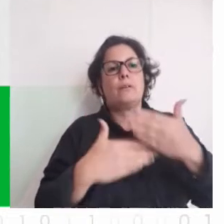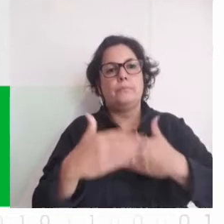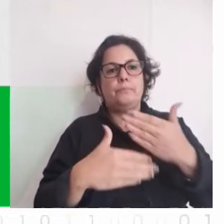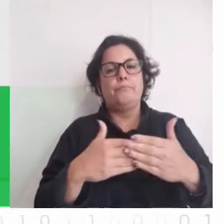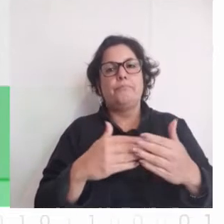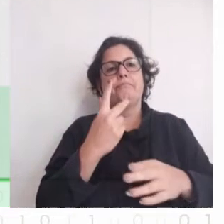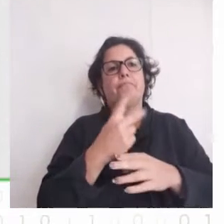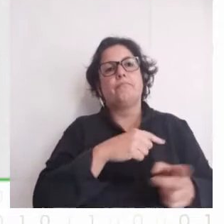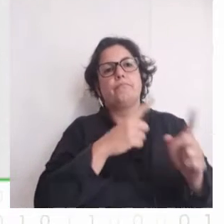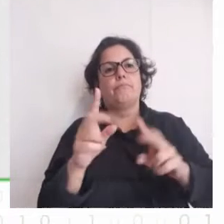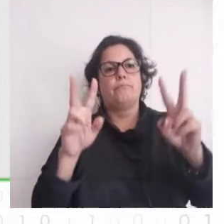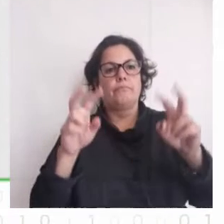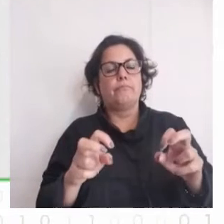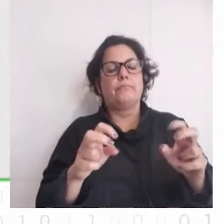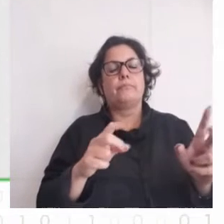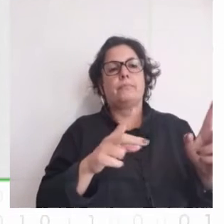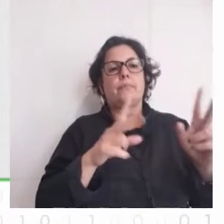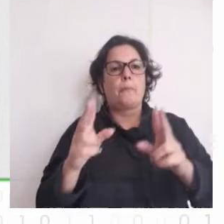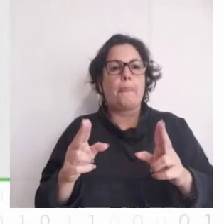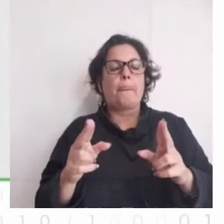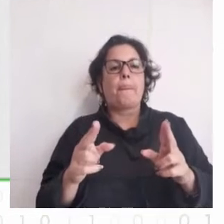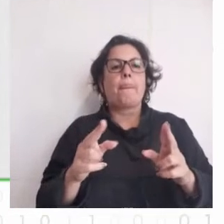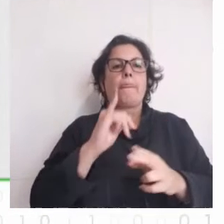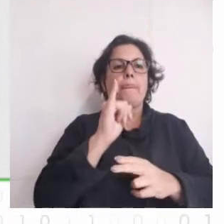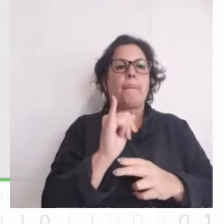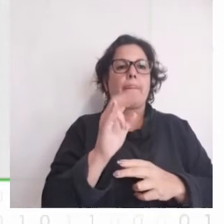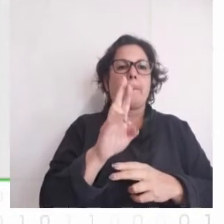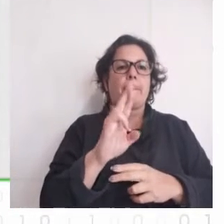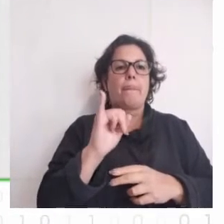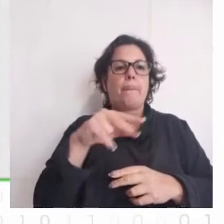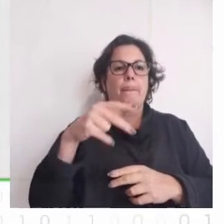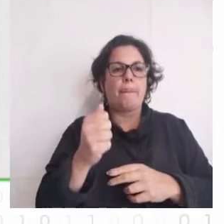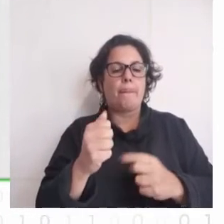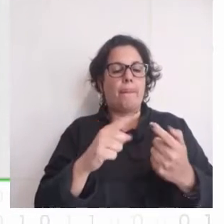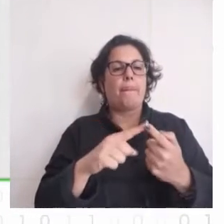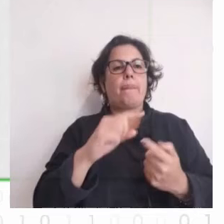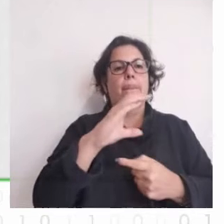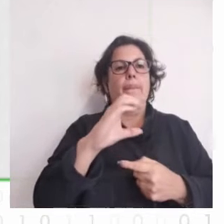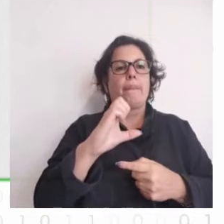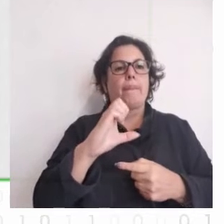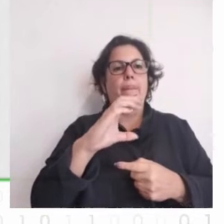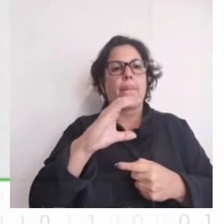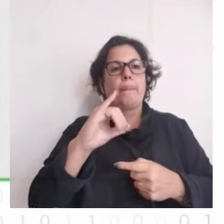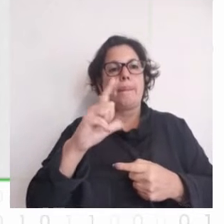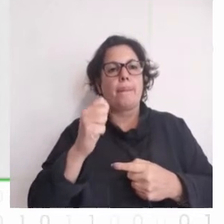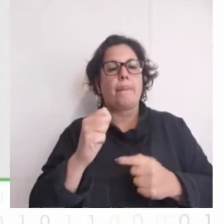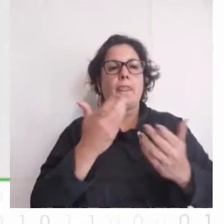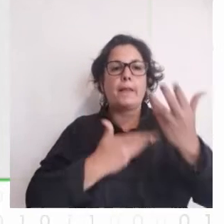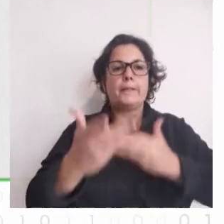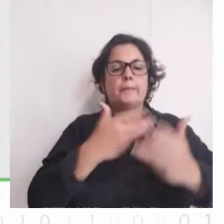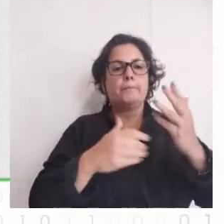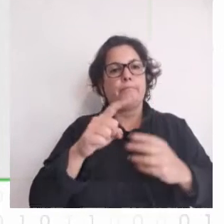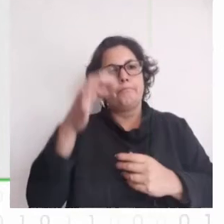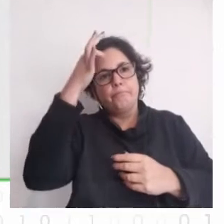siguiente tema de este panel. Irina Sánchez y Cecilia Bisogno nos estarán compartiendo su experiencia en